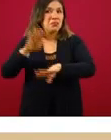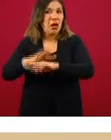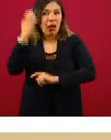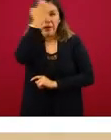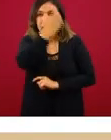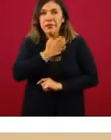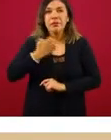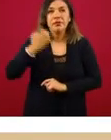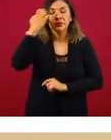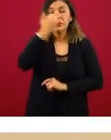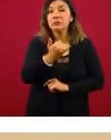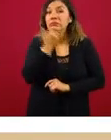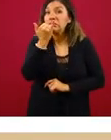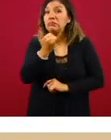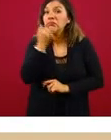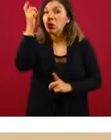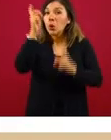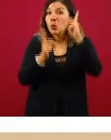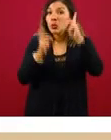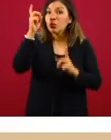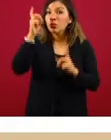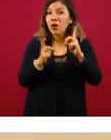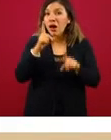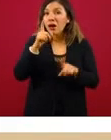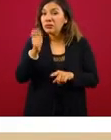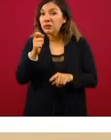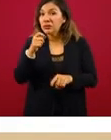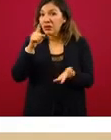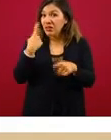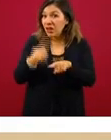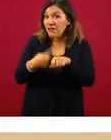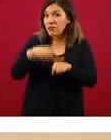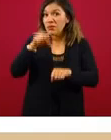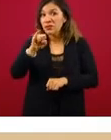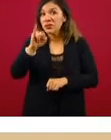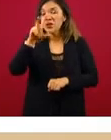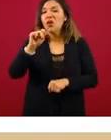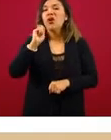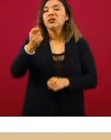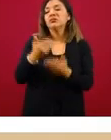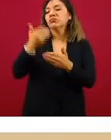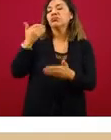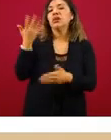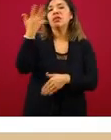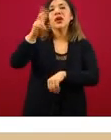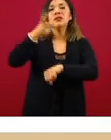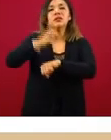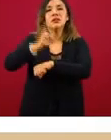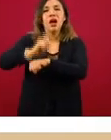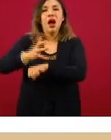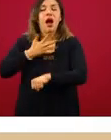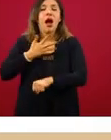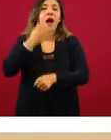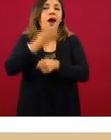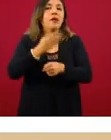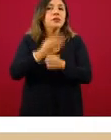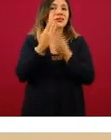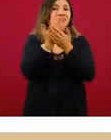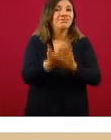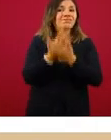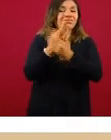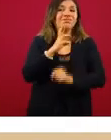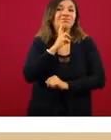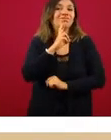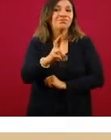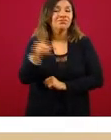los casos sospechosos están precisamente en los últimos 10 días, es donde se concentran, están esperando un resultado